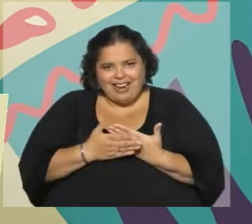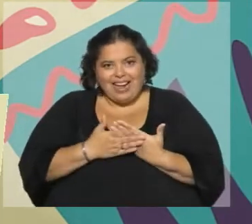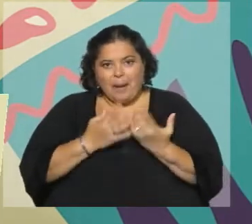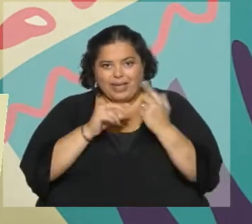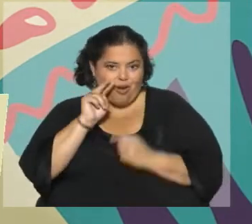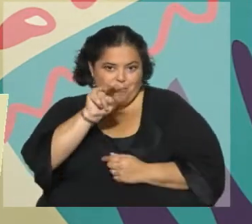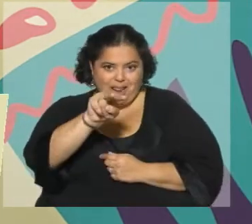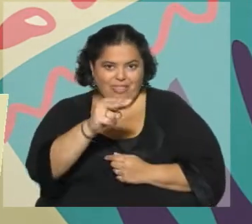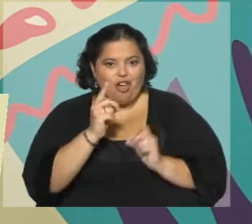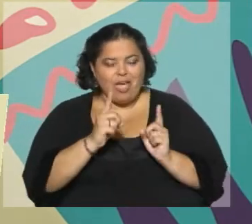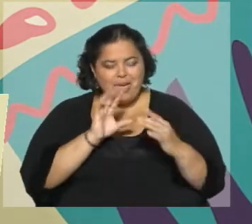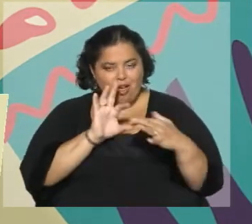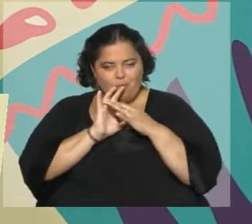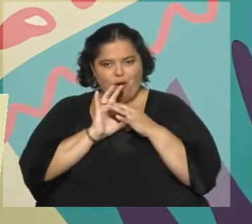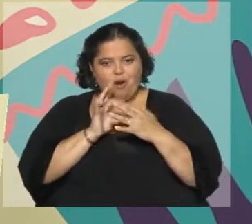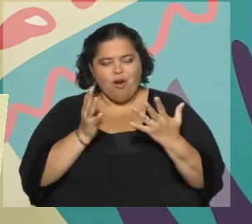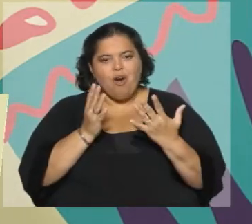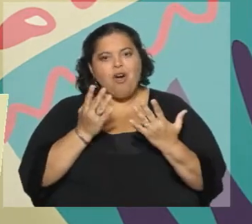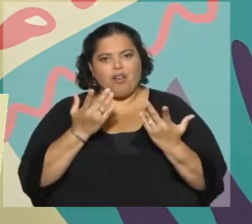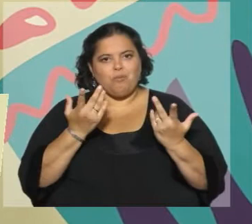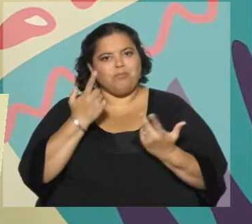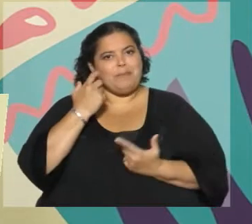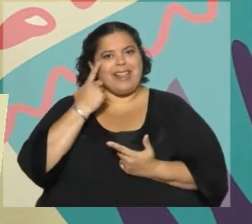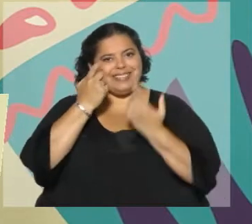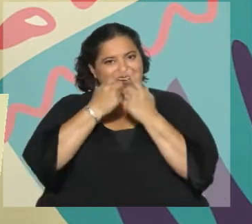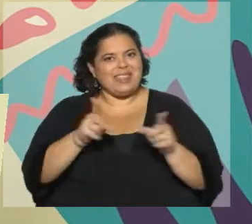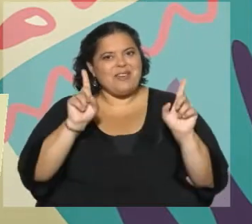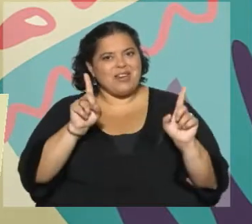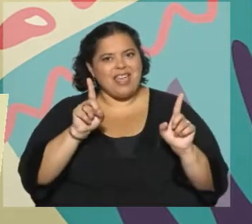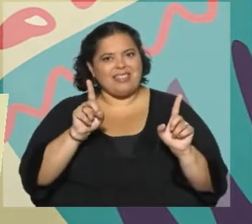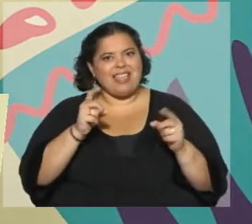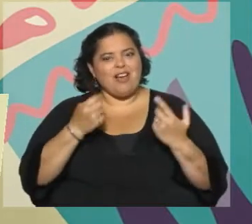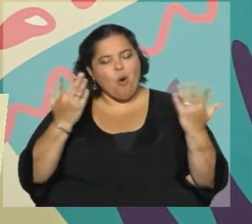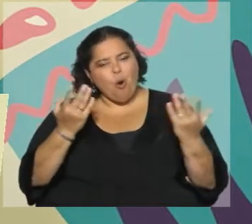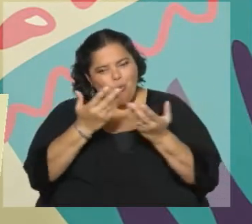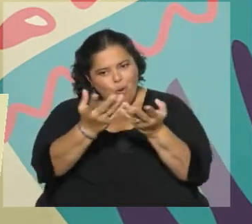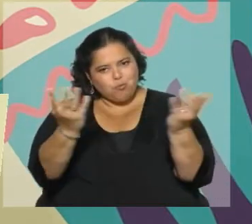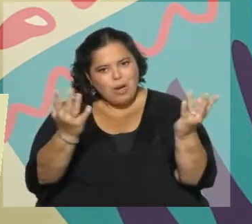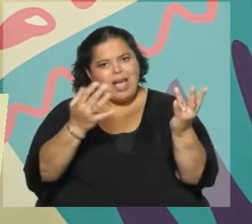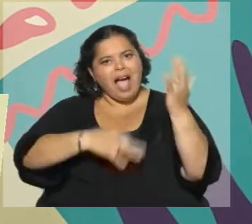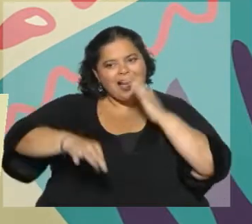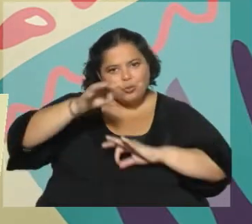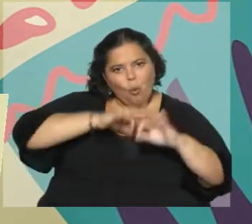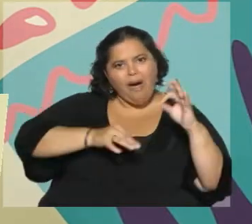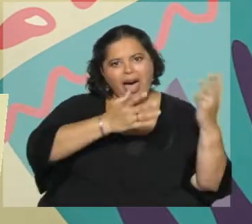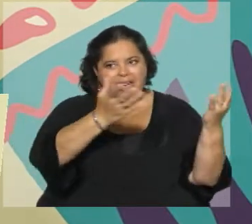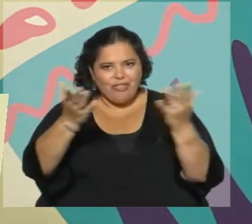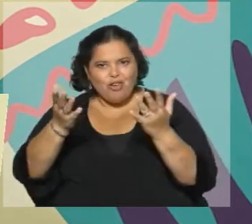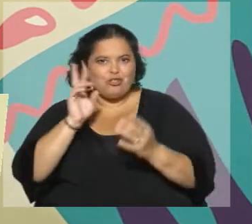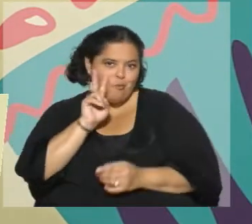y es un poco lo que quedó ósea como el lenguaje escénico de los actores actuando y ahí